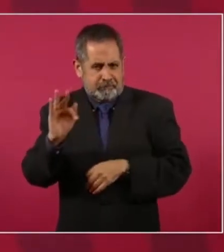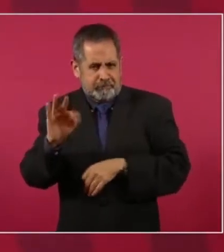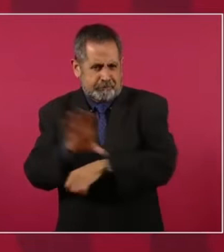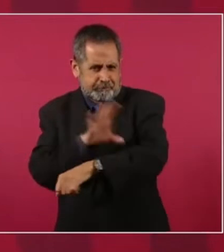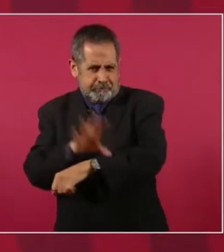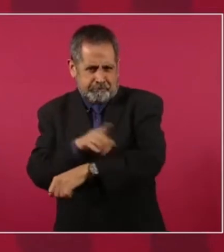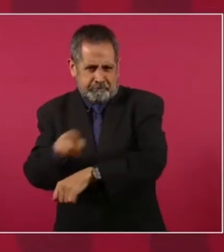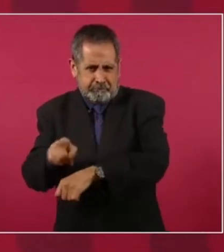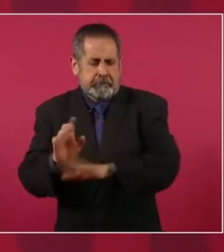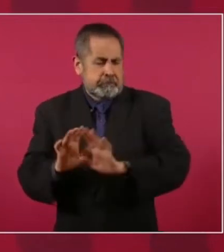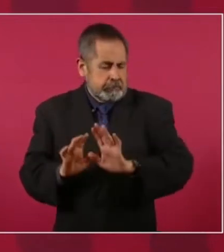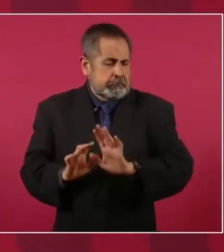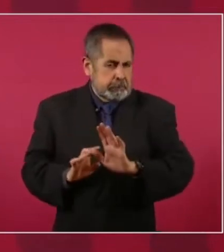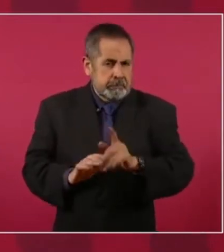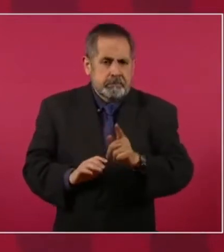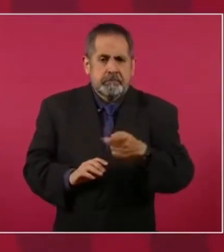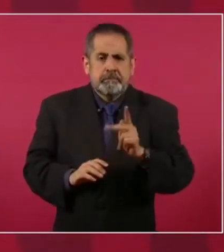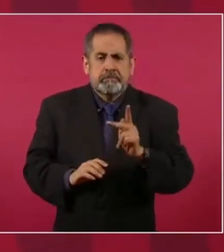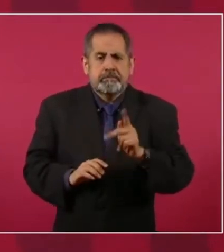pero